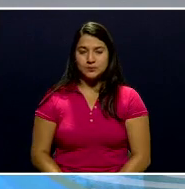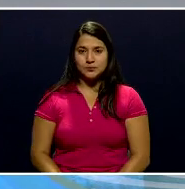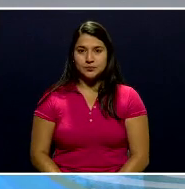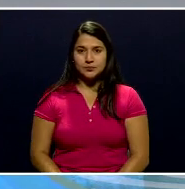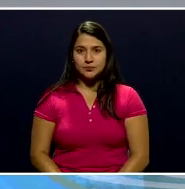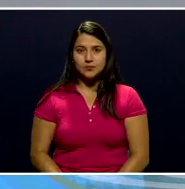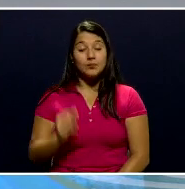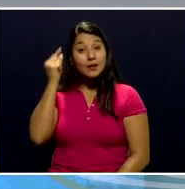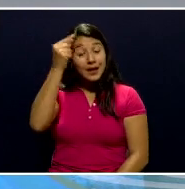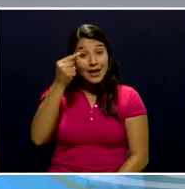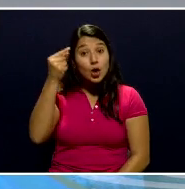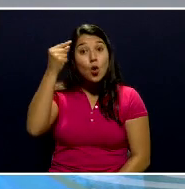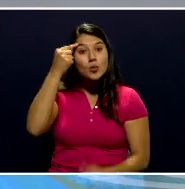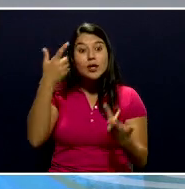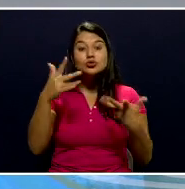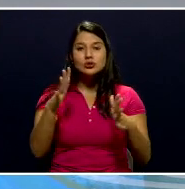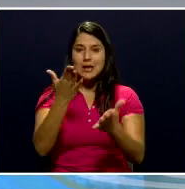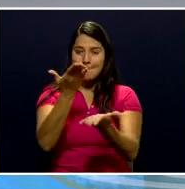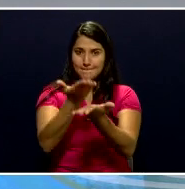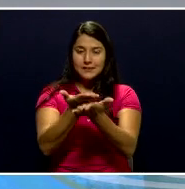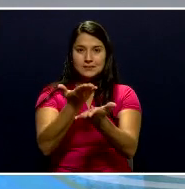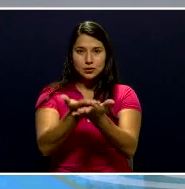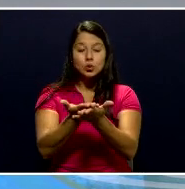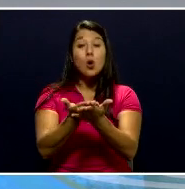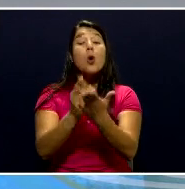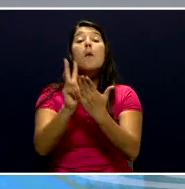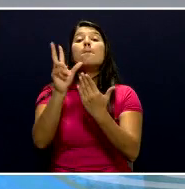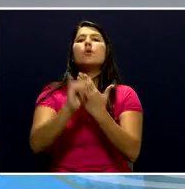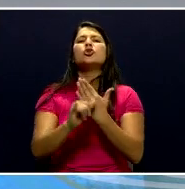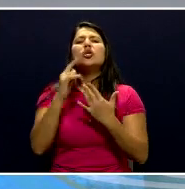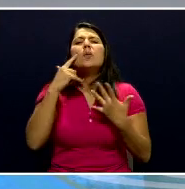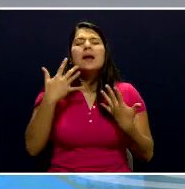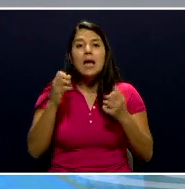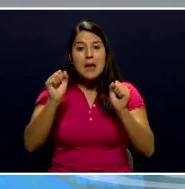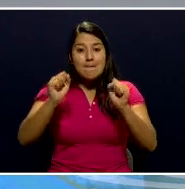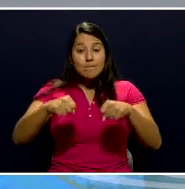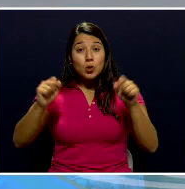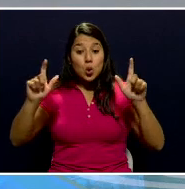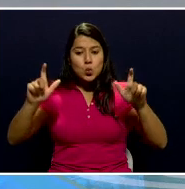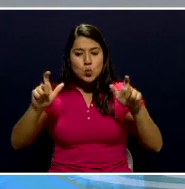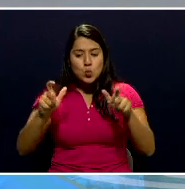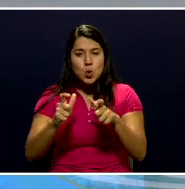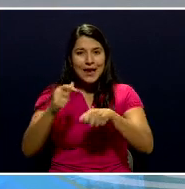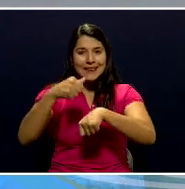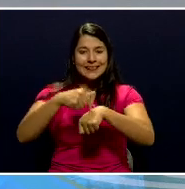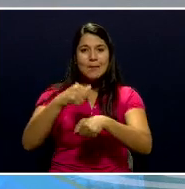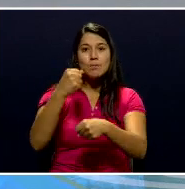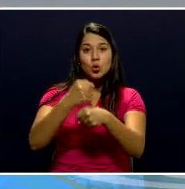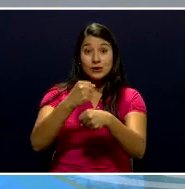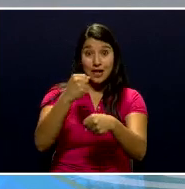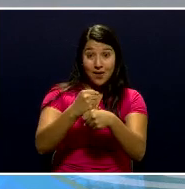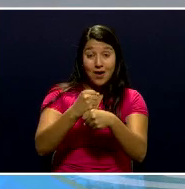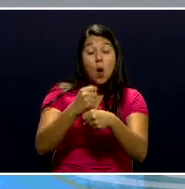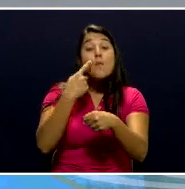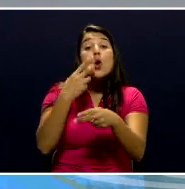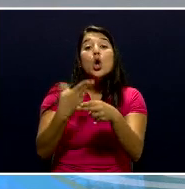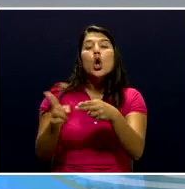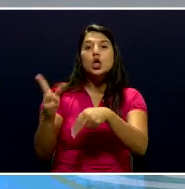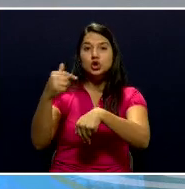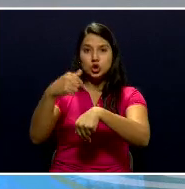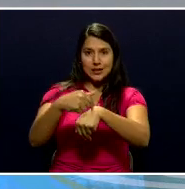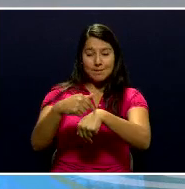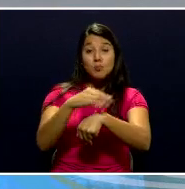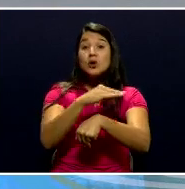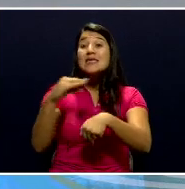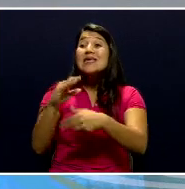El gobierno presentó a los diputados el proyecto para reducir las jornadas laborales de manera temporal y